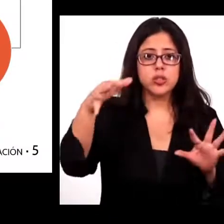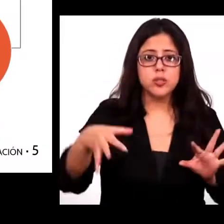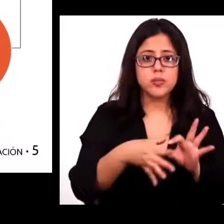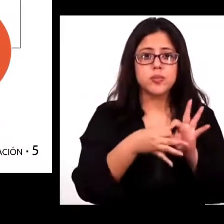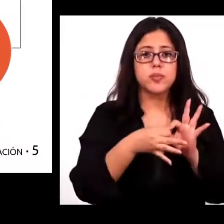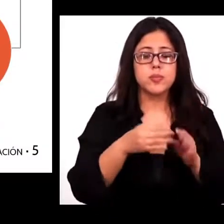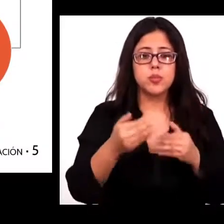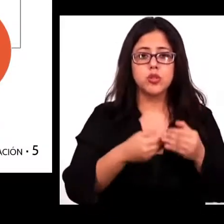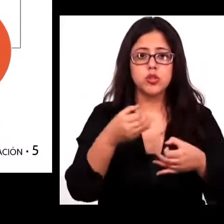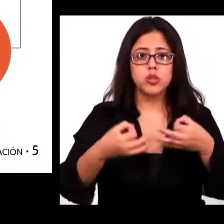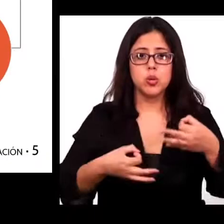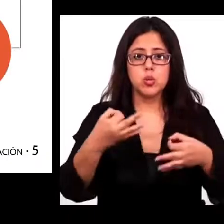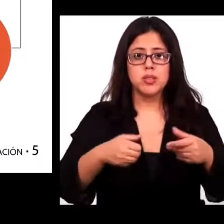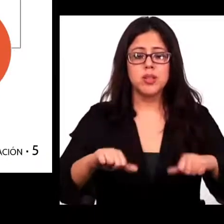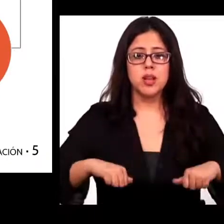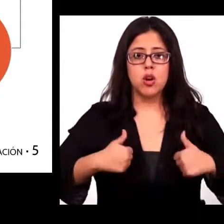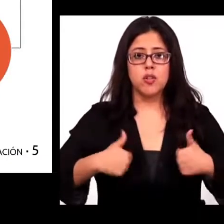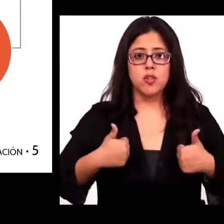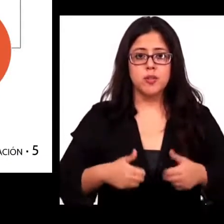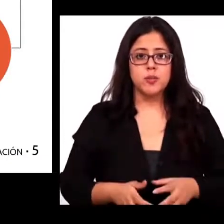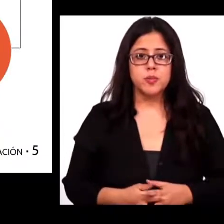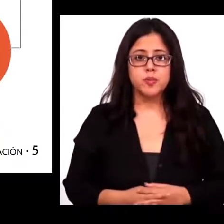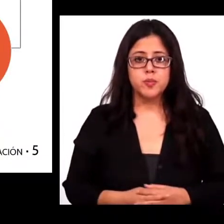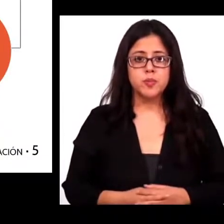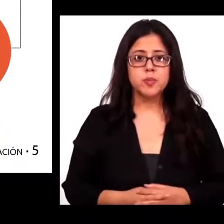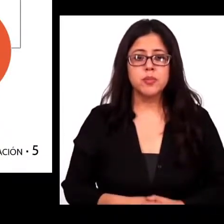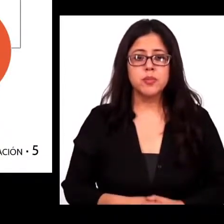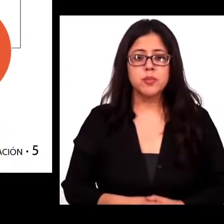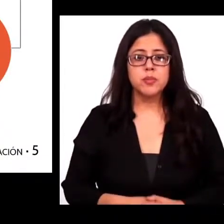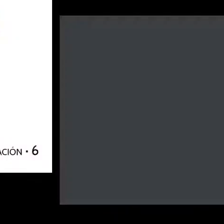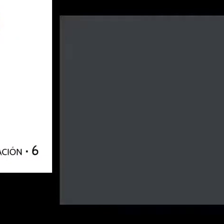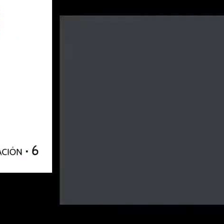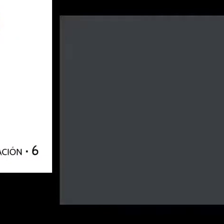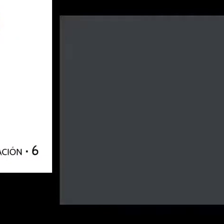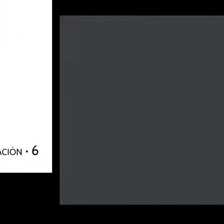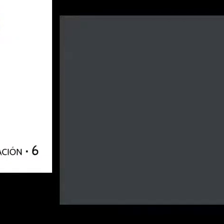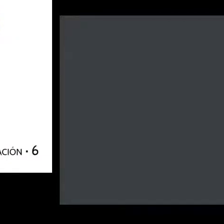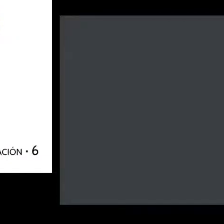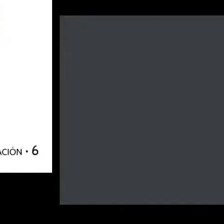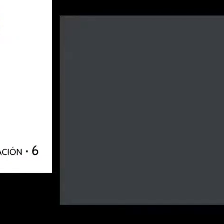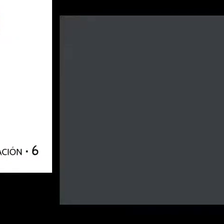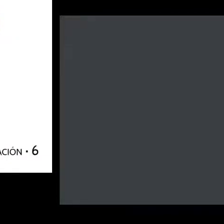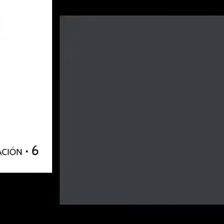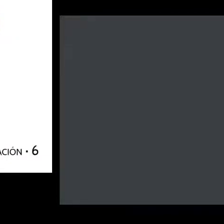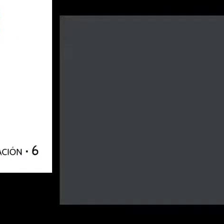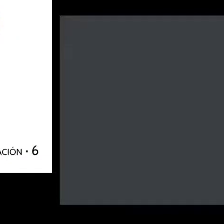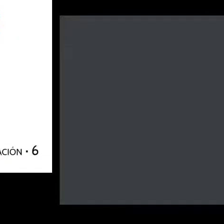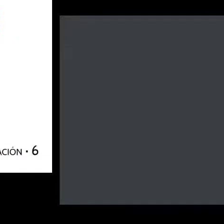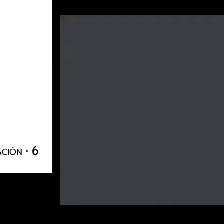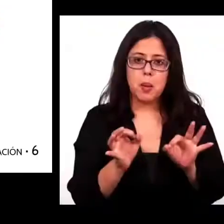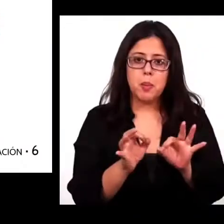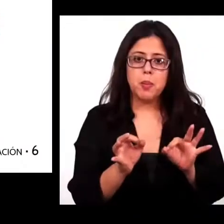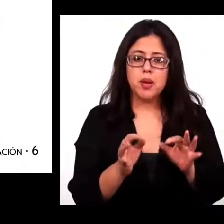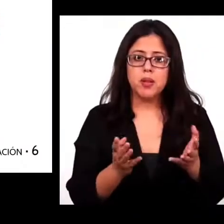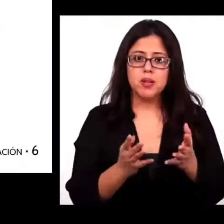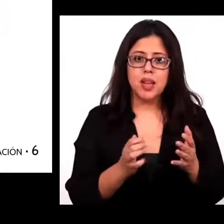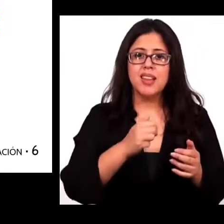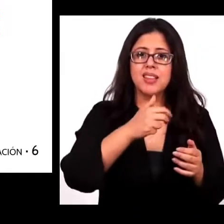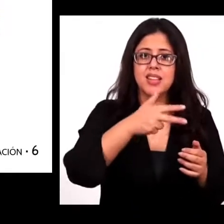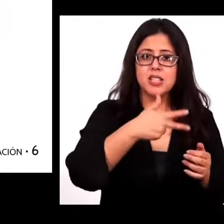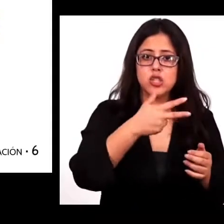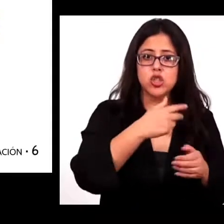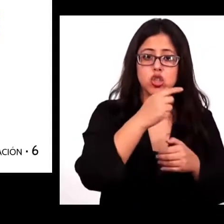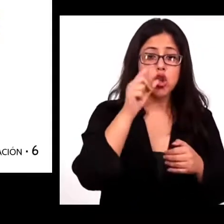justicia juvenil. En relación a la ocurrencia de estos hechos, podemos explicar que entre el 18 de